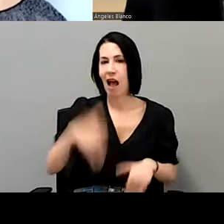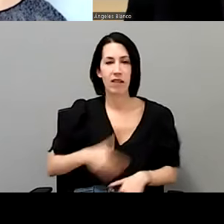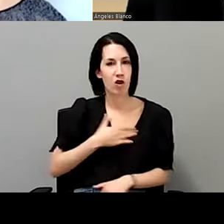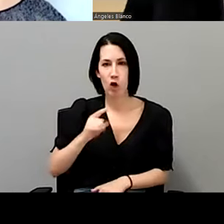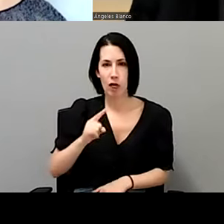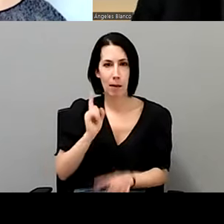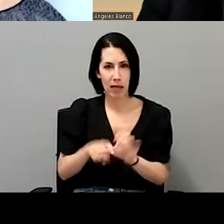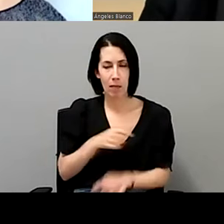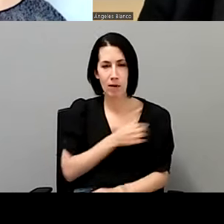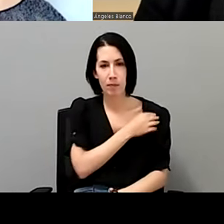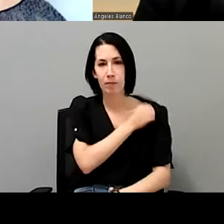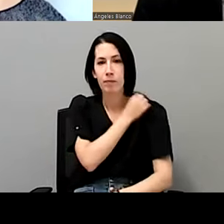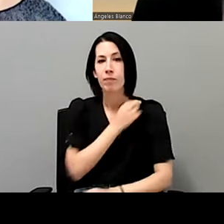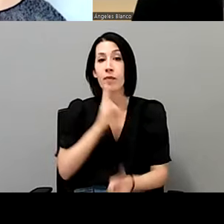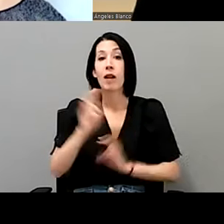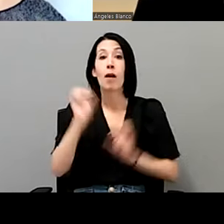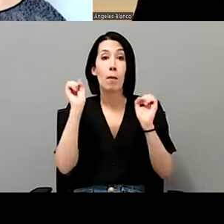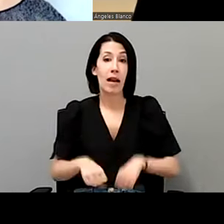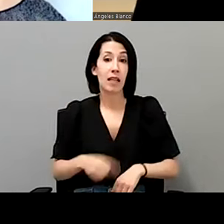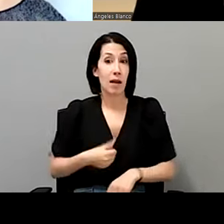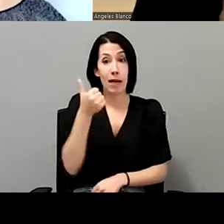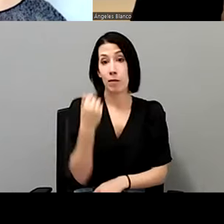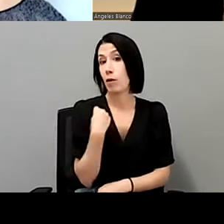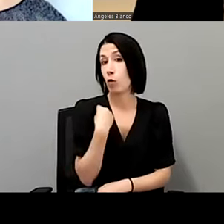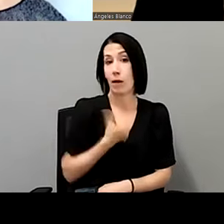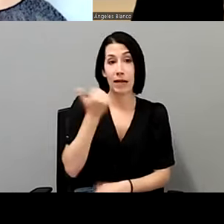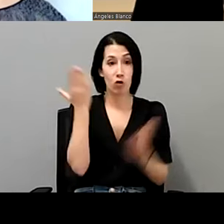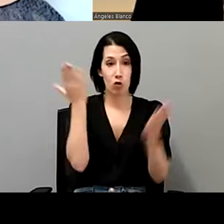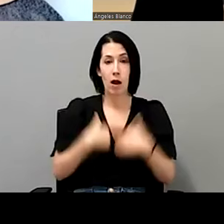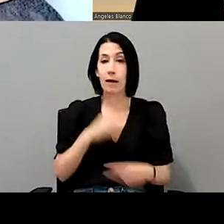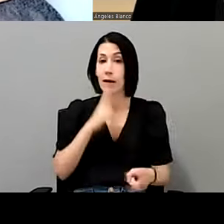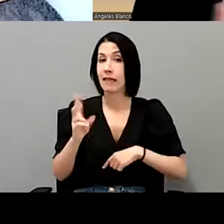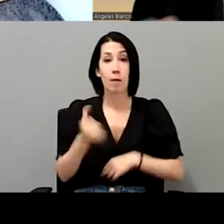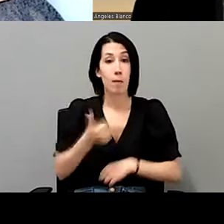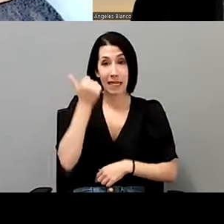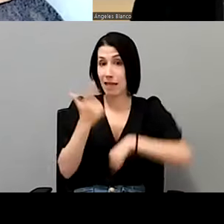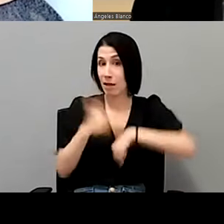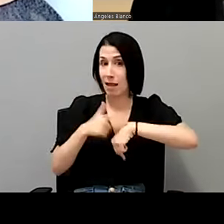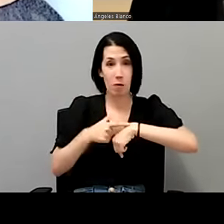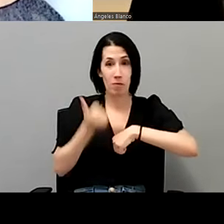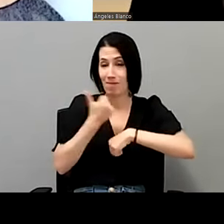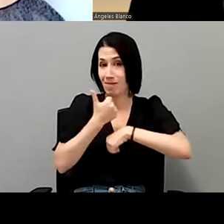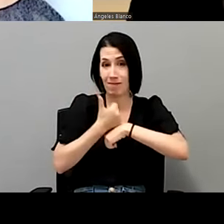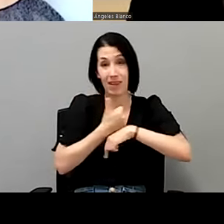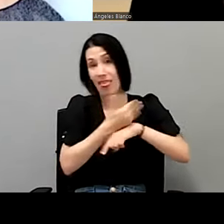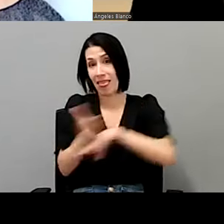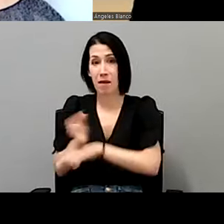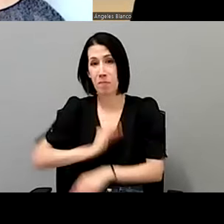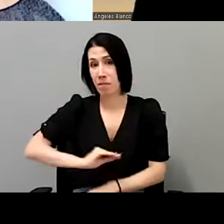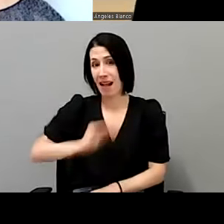participar. Y vale, ya no tenemos más preguntas. Ya no tenemos más tiempo, nos hemos alargado